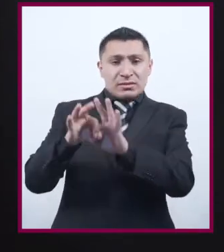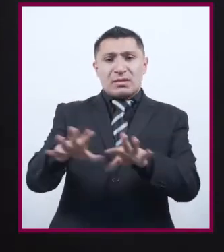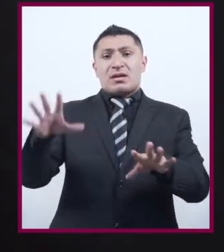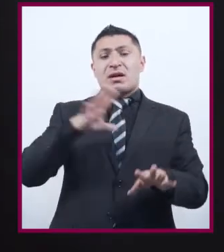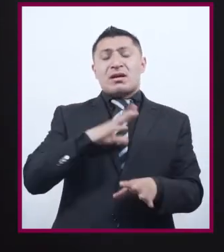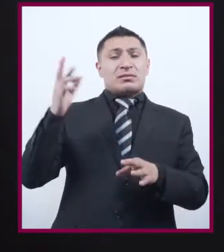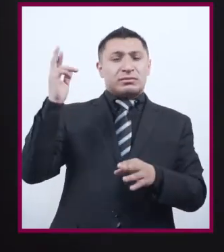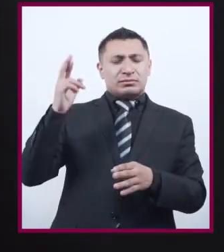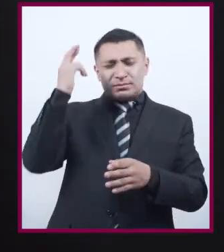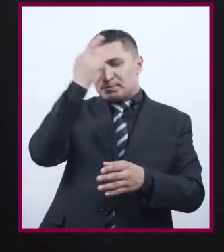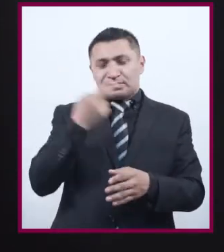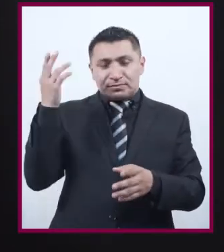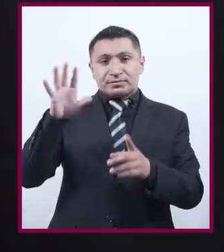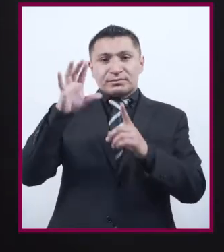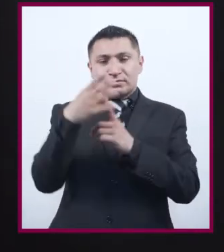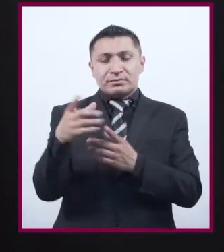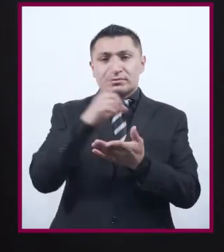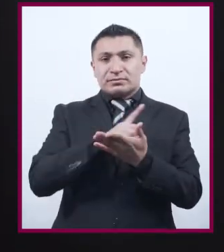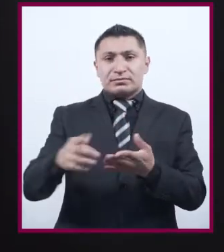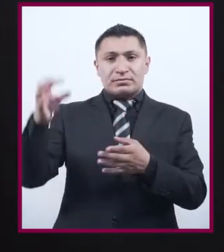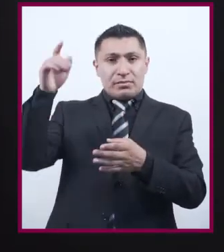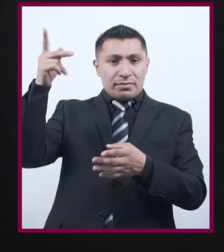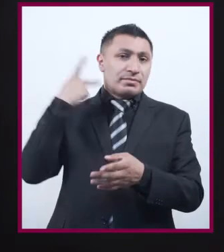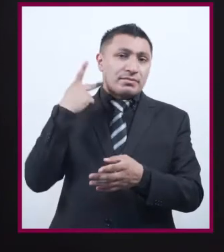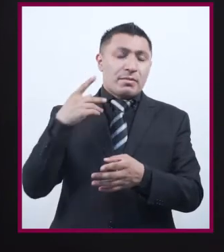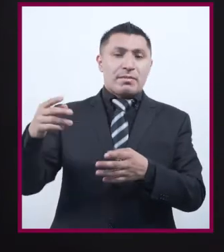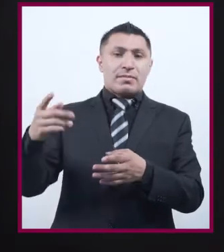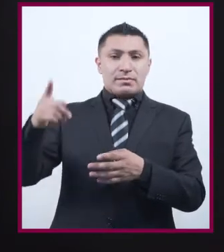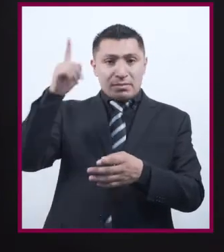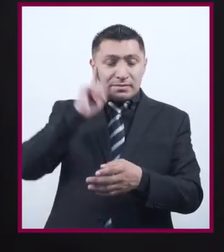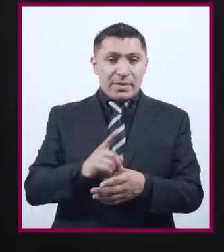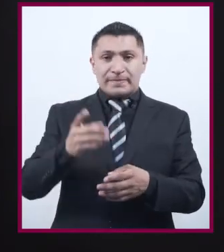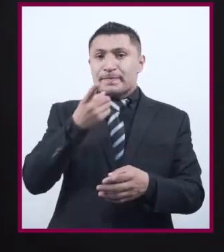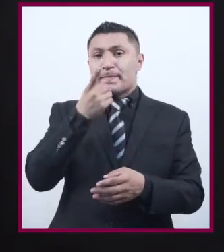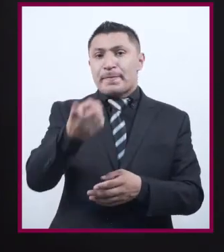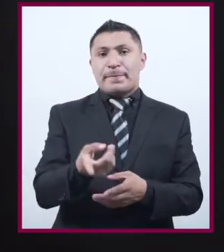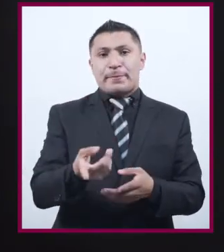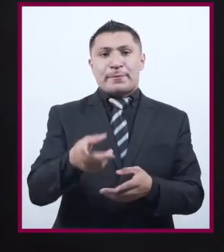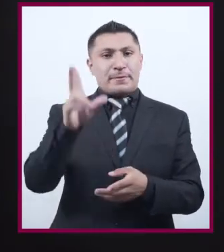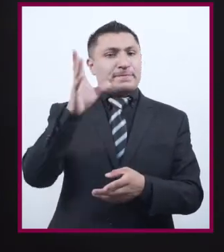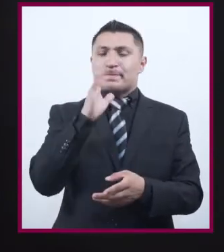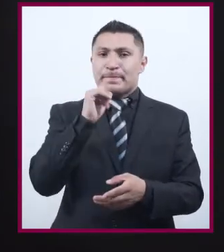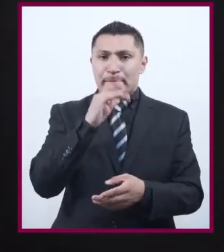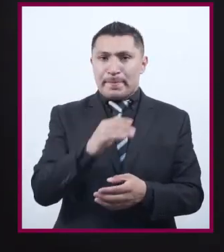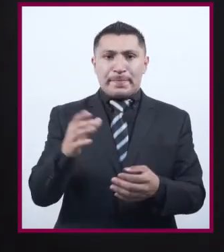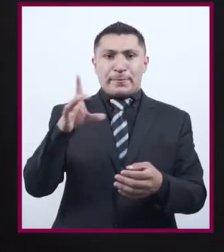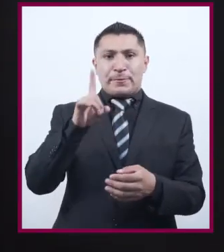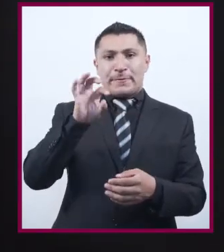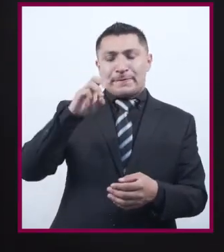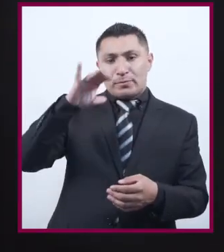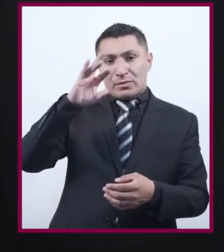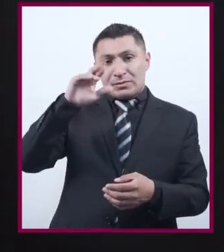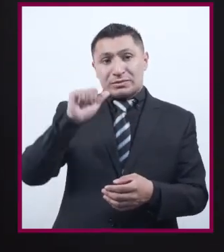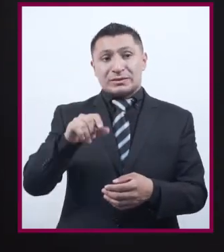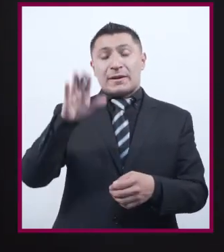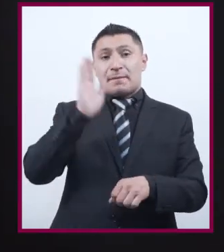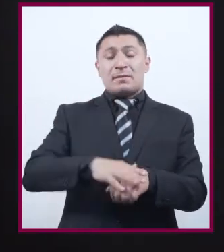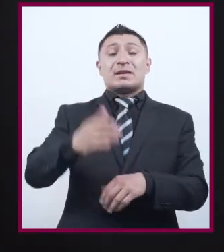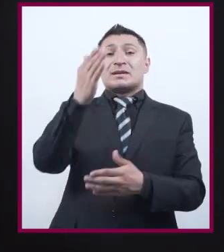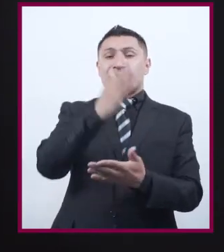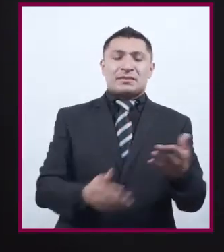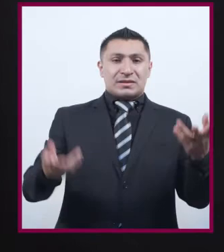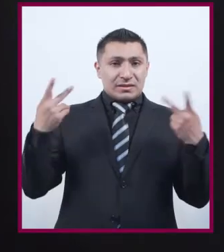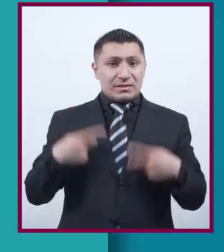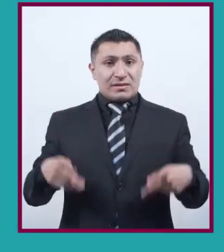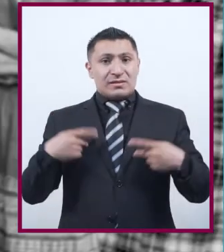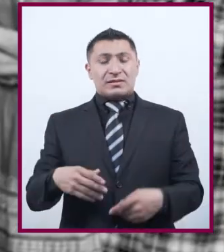la Convención de Derechos Políticos de las Mujeres, señalando que no podía haber democracia donde más de la mitad de la población no